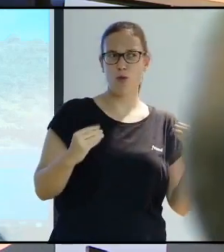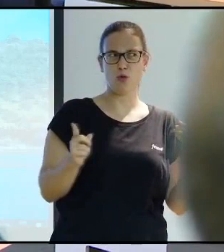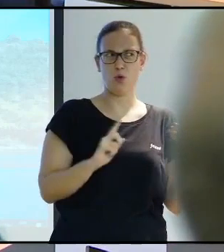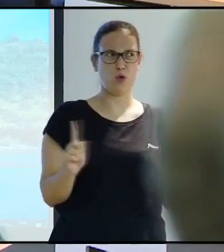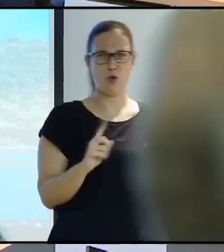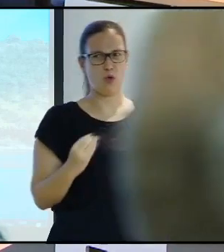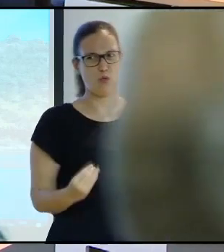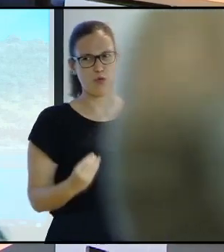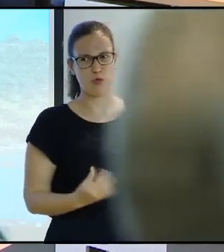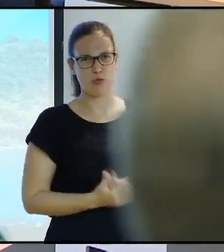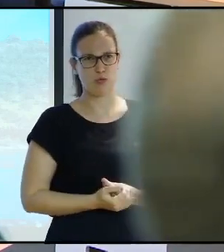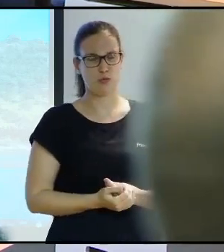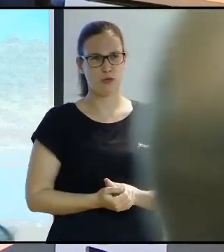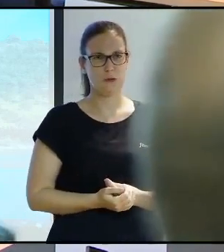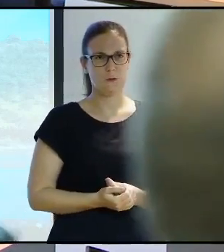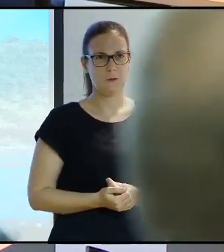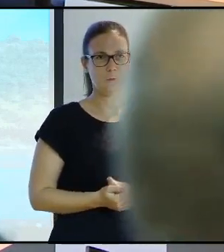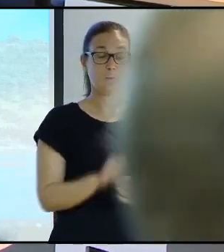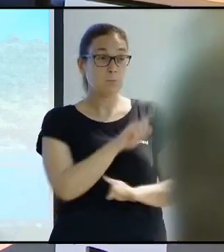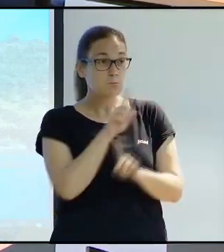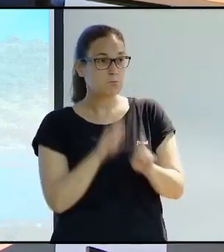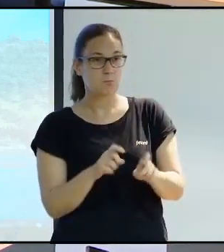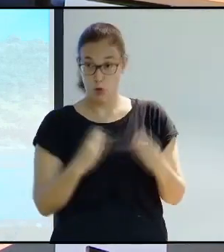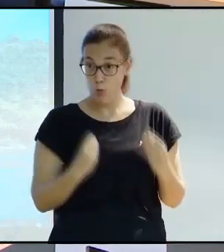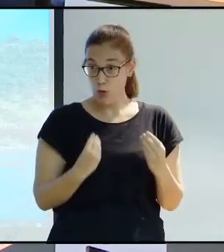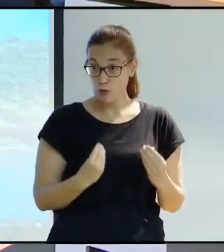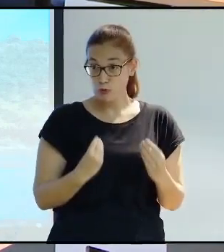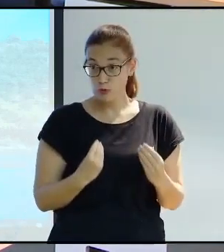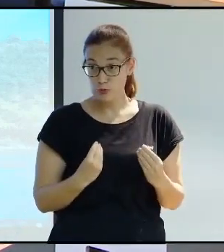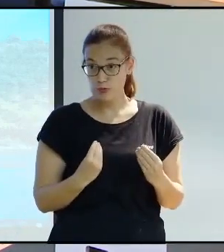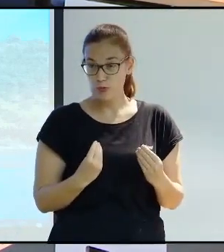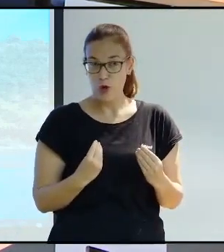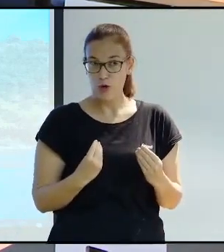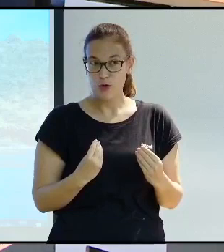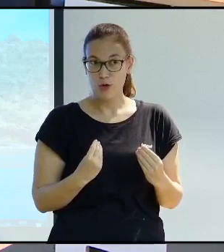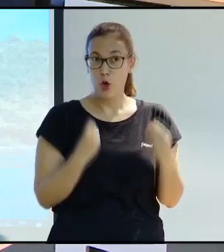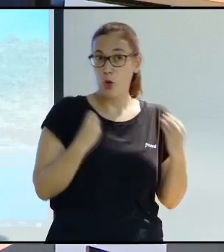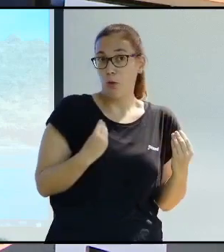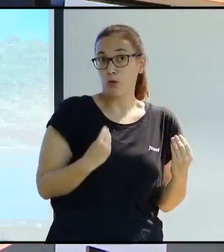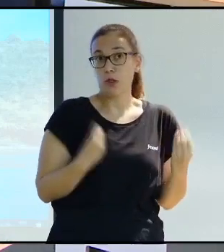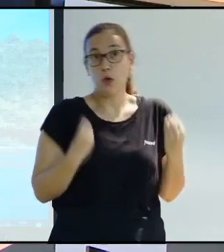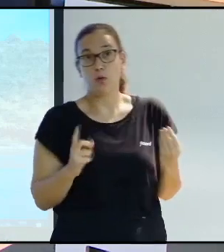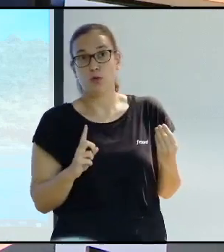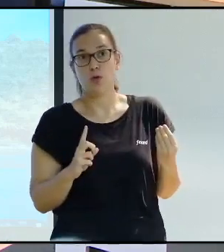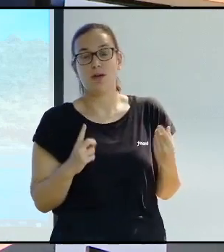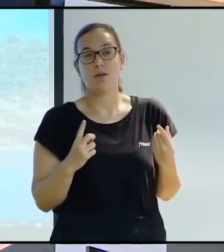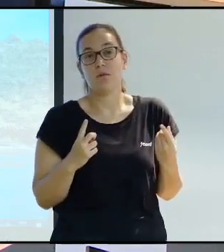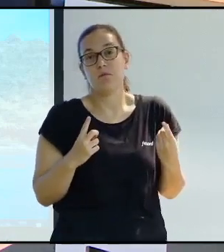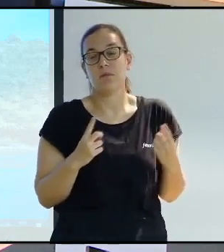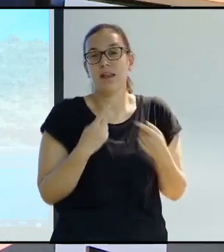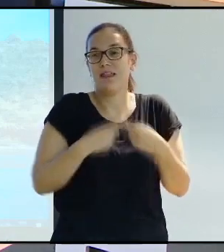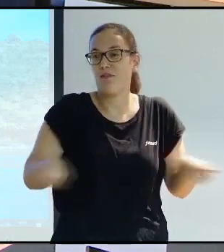incómodos? Diferentes. Ah, indiferente a ti,